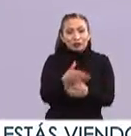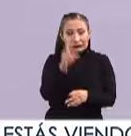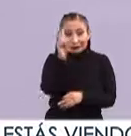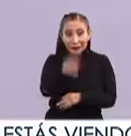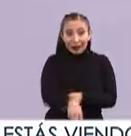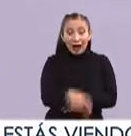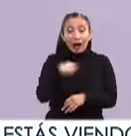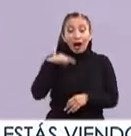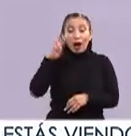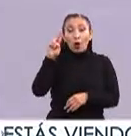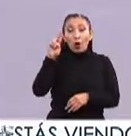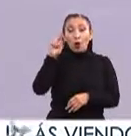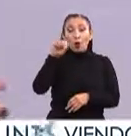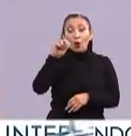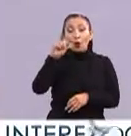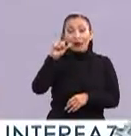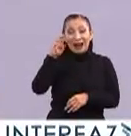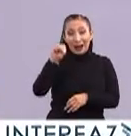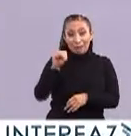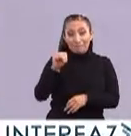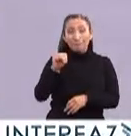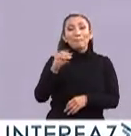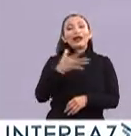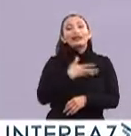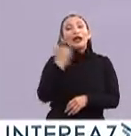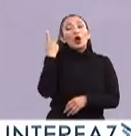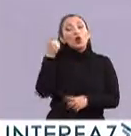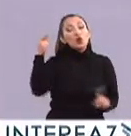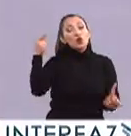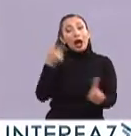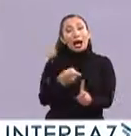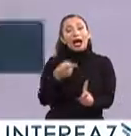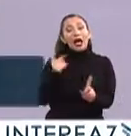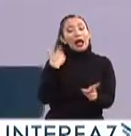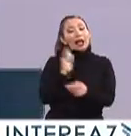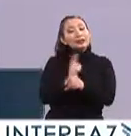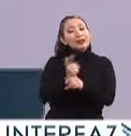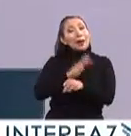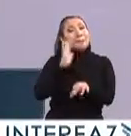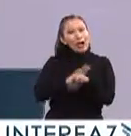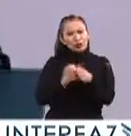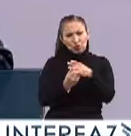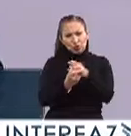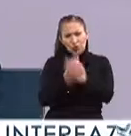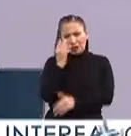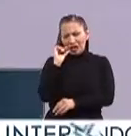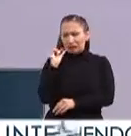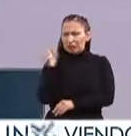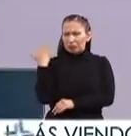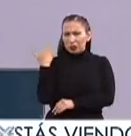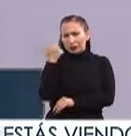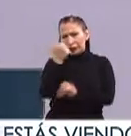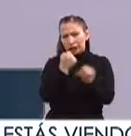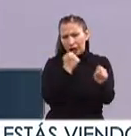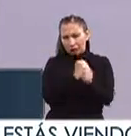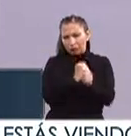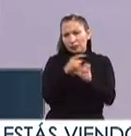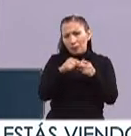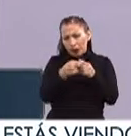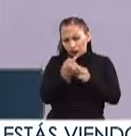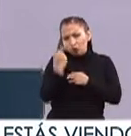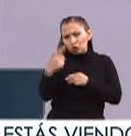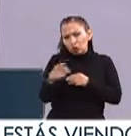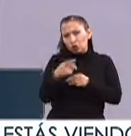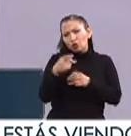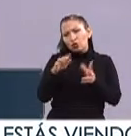efecto, la Universidad Nacional Autónoma de México tiene una de las carreras más nuevas, tiene apenas 6 años que comenzó